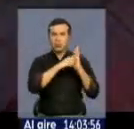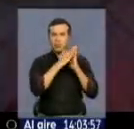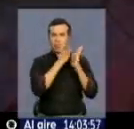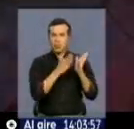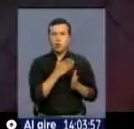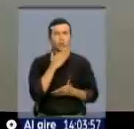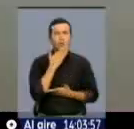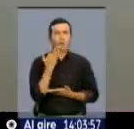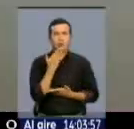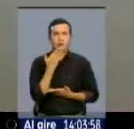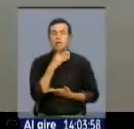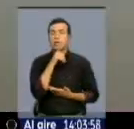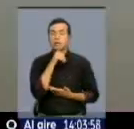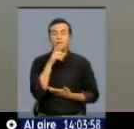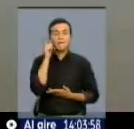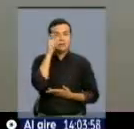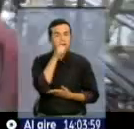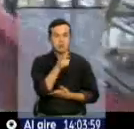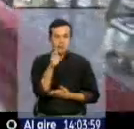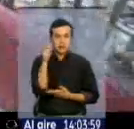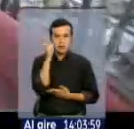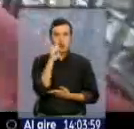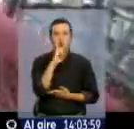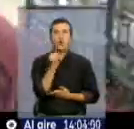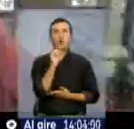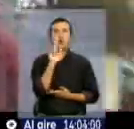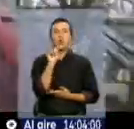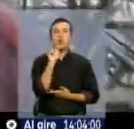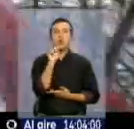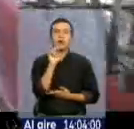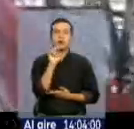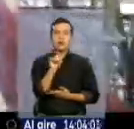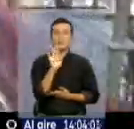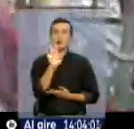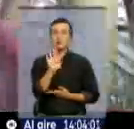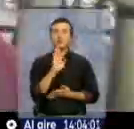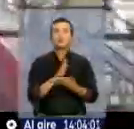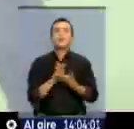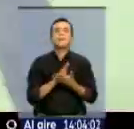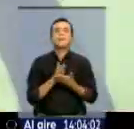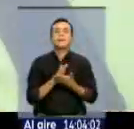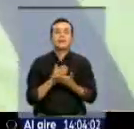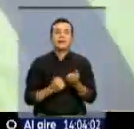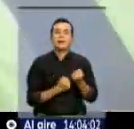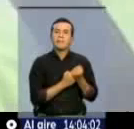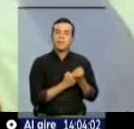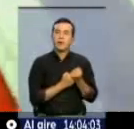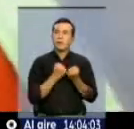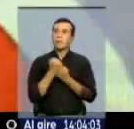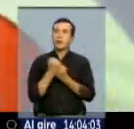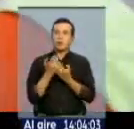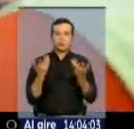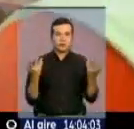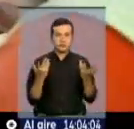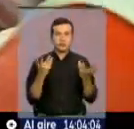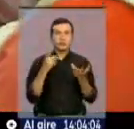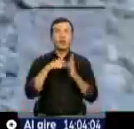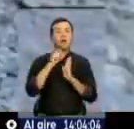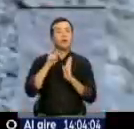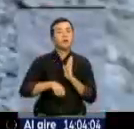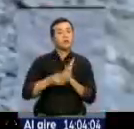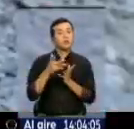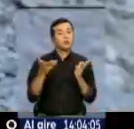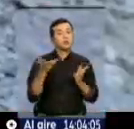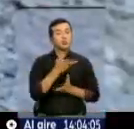control. En este punto, la fiscalía ha identificado a Juan M. como ese intermediario. No obstante, de él solo se conoce que es un abogado que